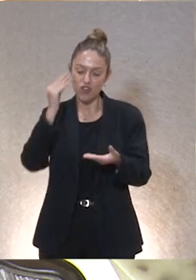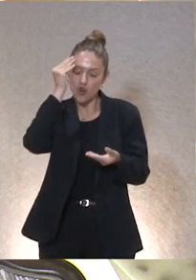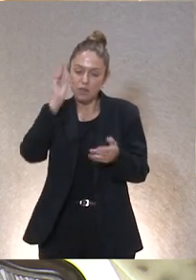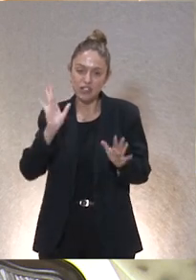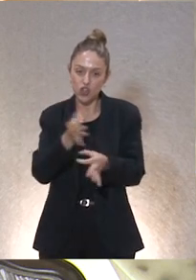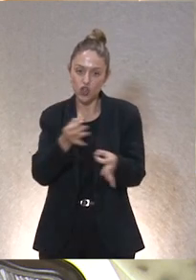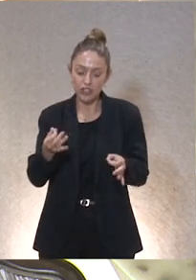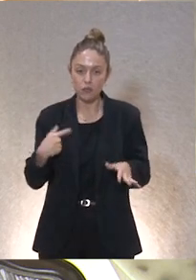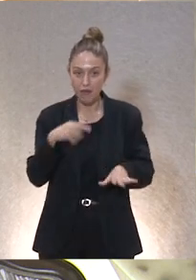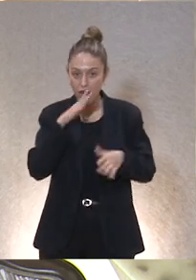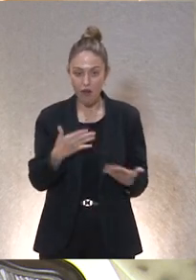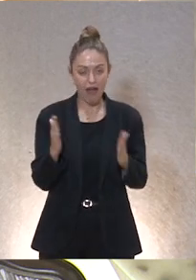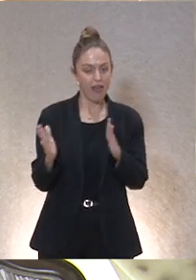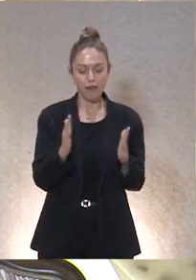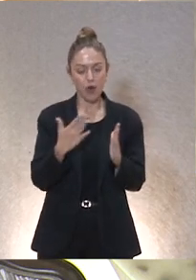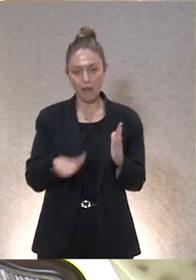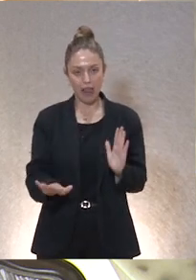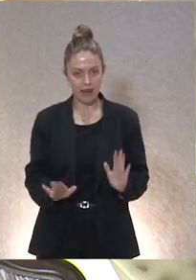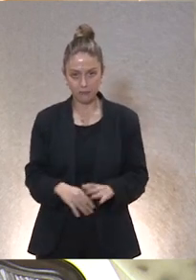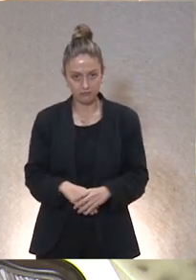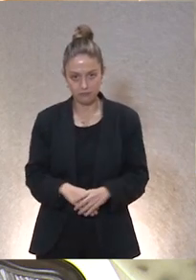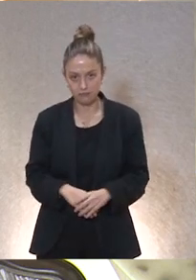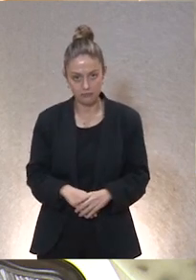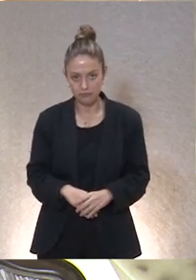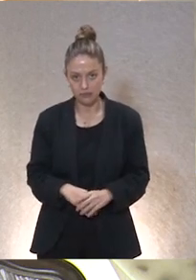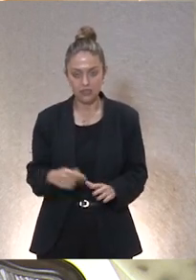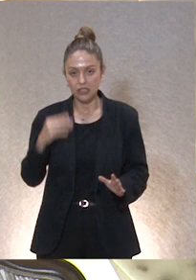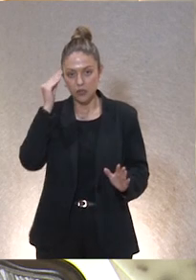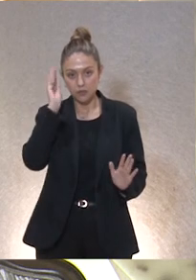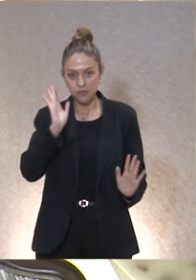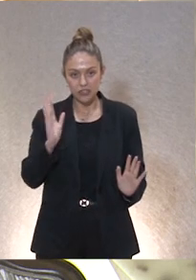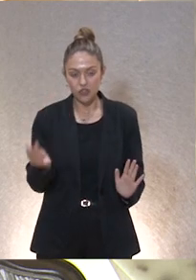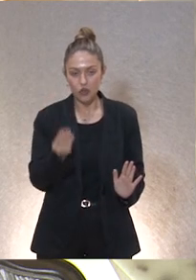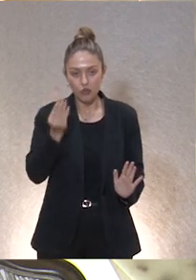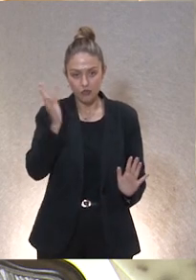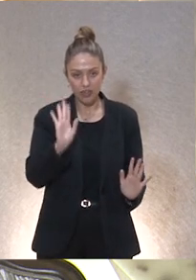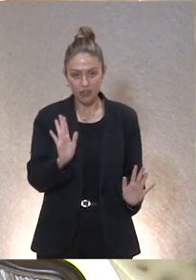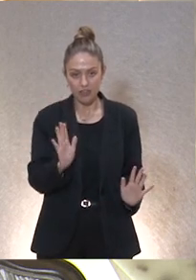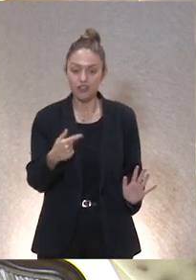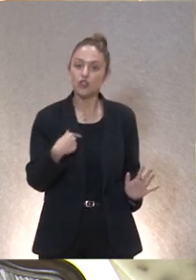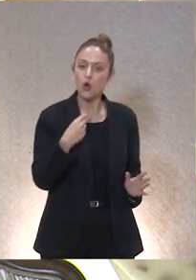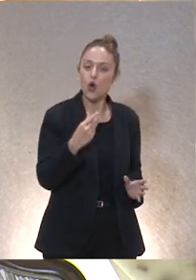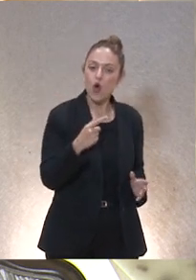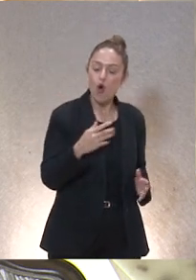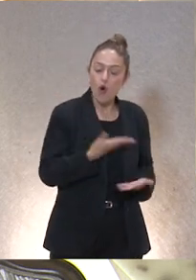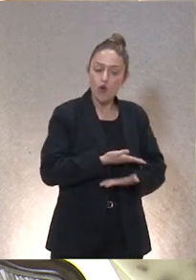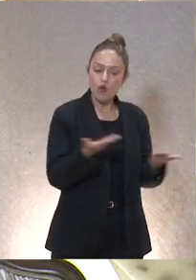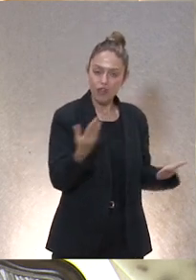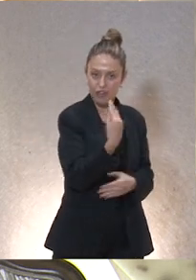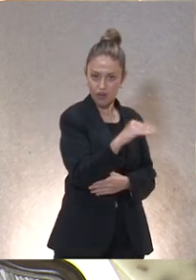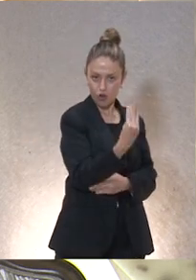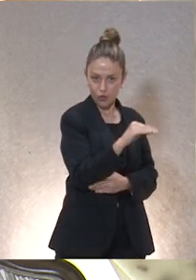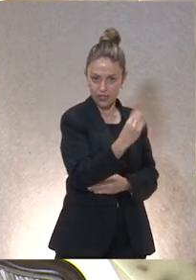estamos en un mal momento y yo creo que va a mejorar Yo tengo confianza en los previstas jóvenes